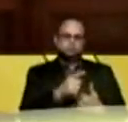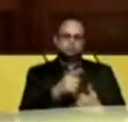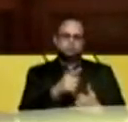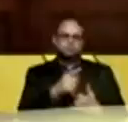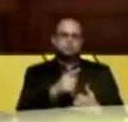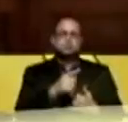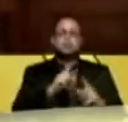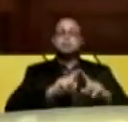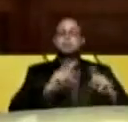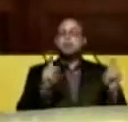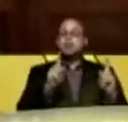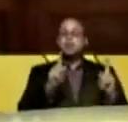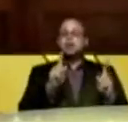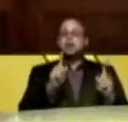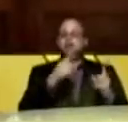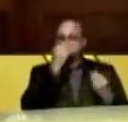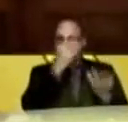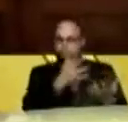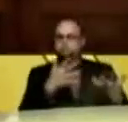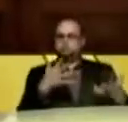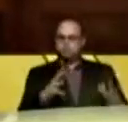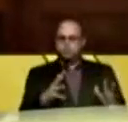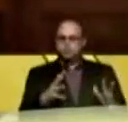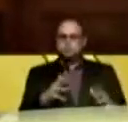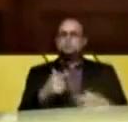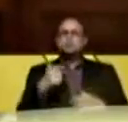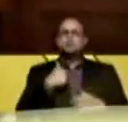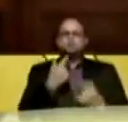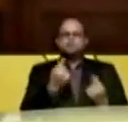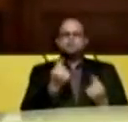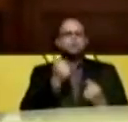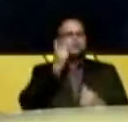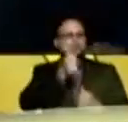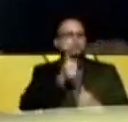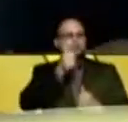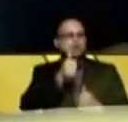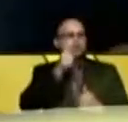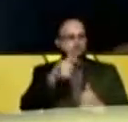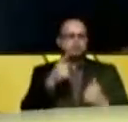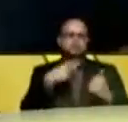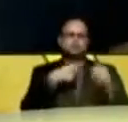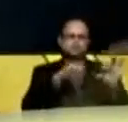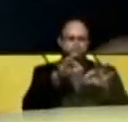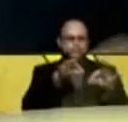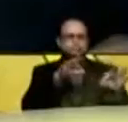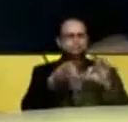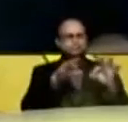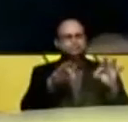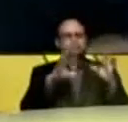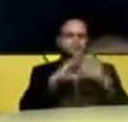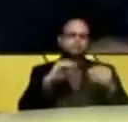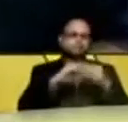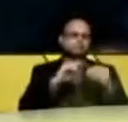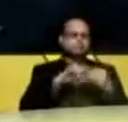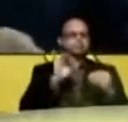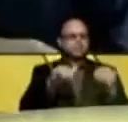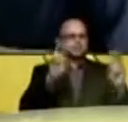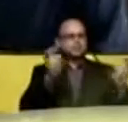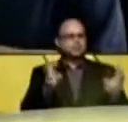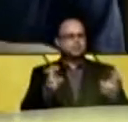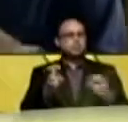un estado pero yo te dicho eso yo todos los días hablo sobre esos temas pero para tú hacer una consulta